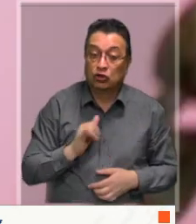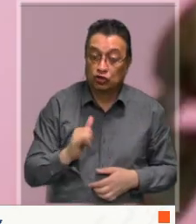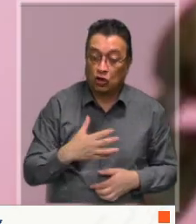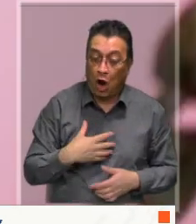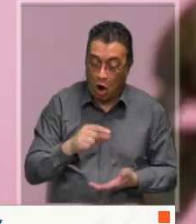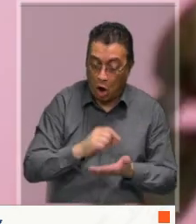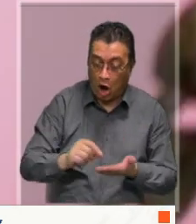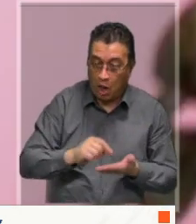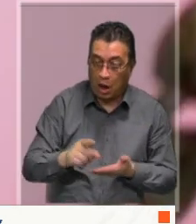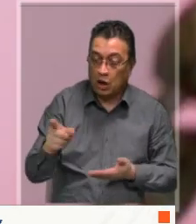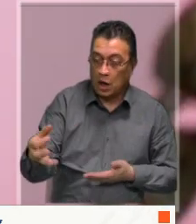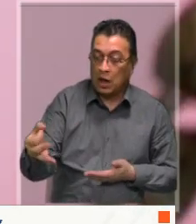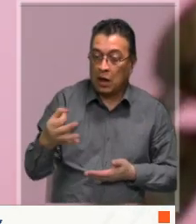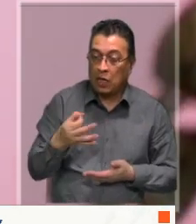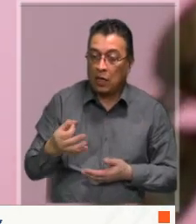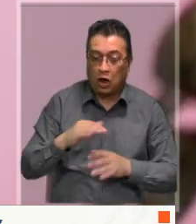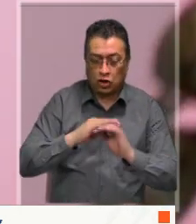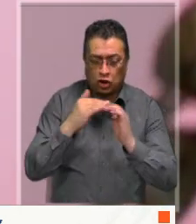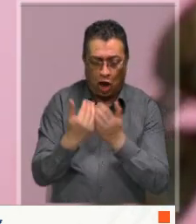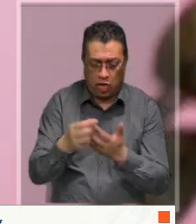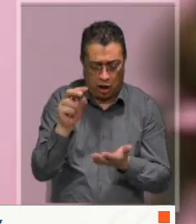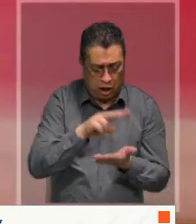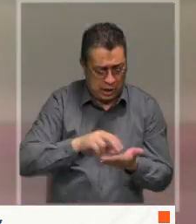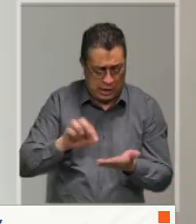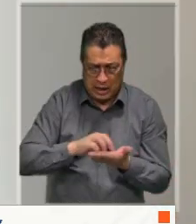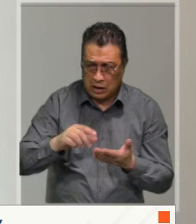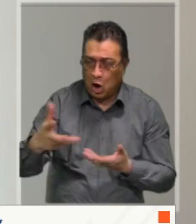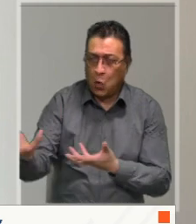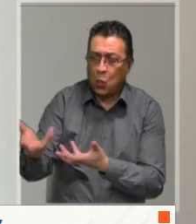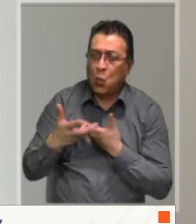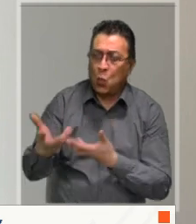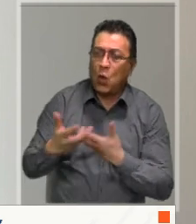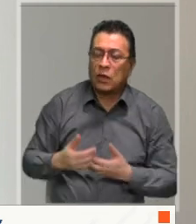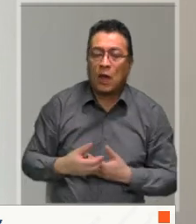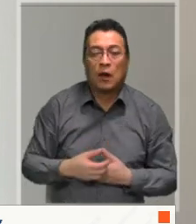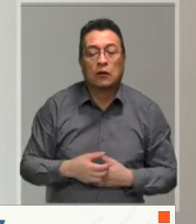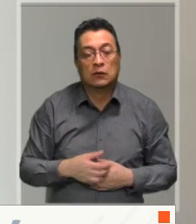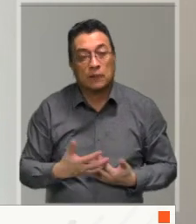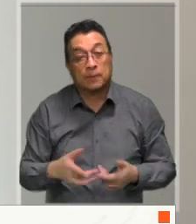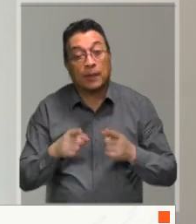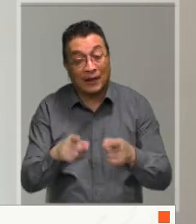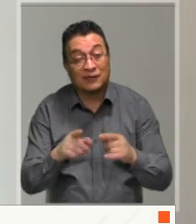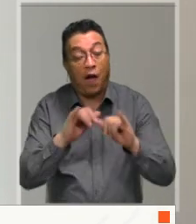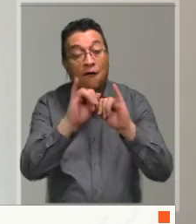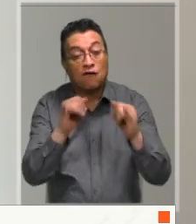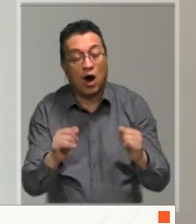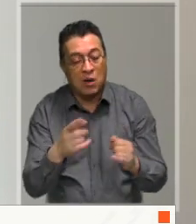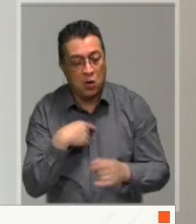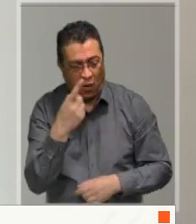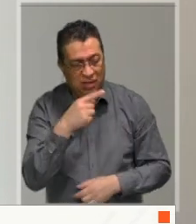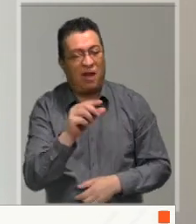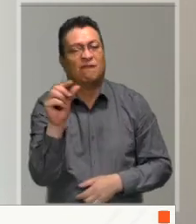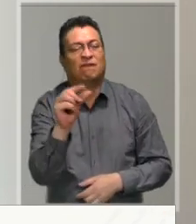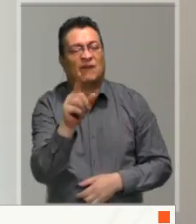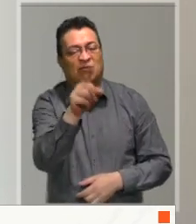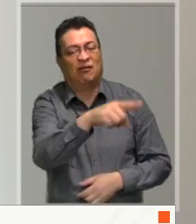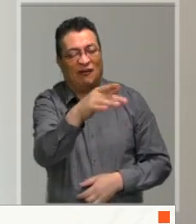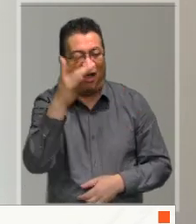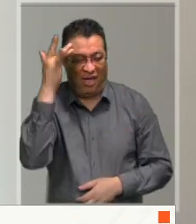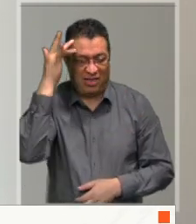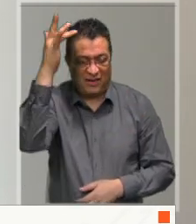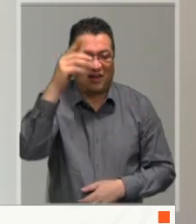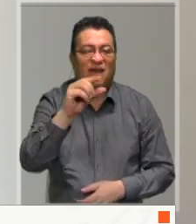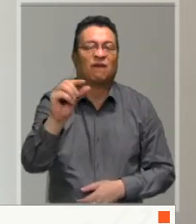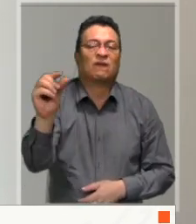y el güey le contó todo el libro que ella había escrito entonces también eso es una forma de invalidar la inteligencia o